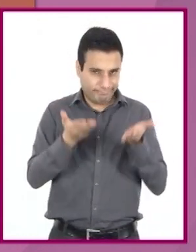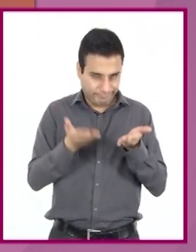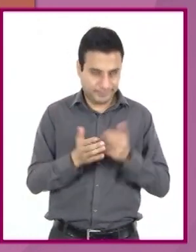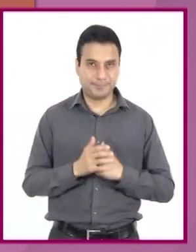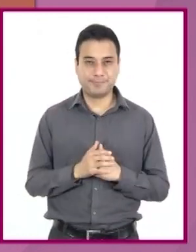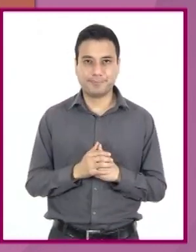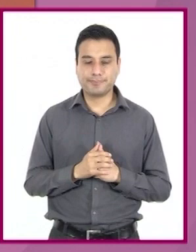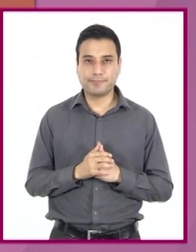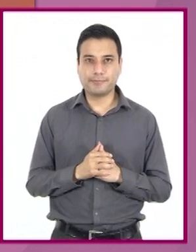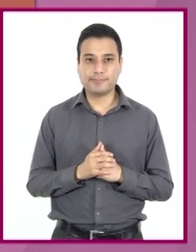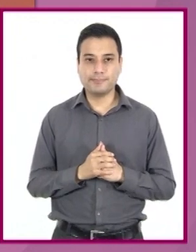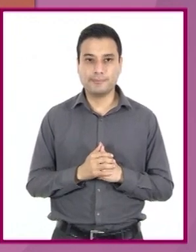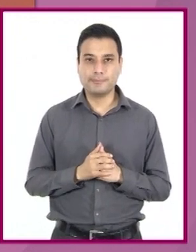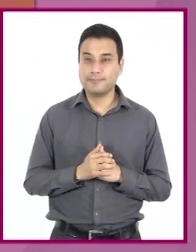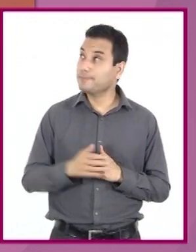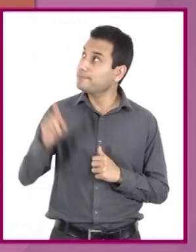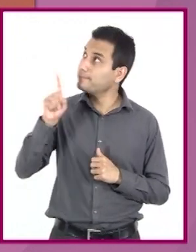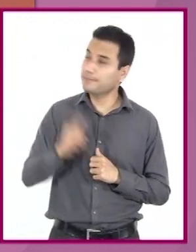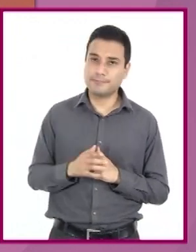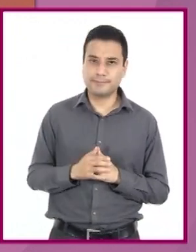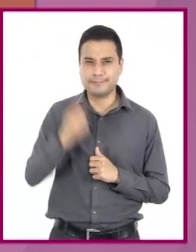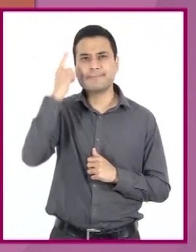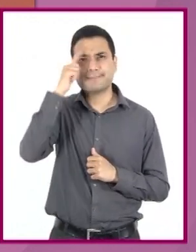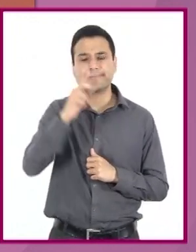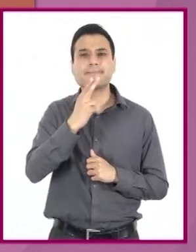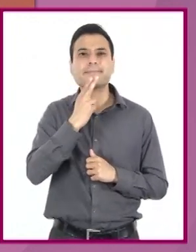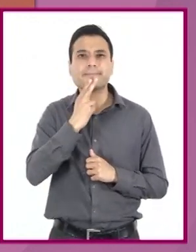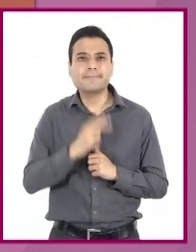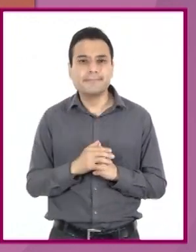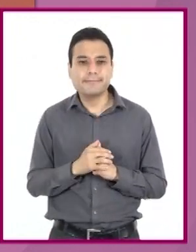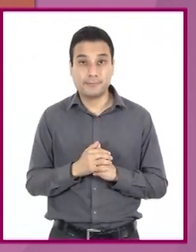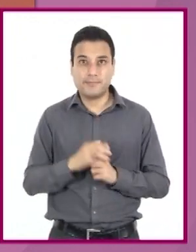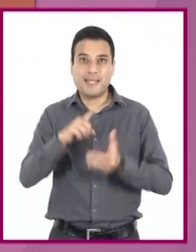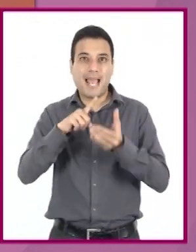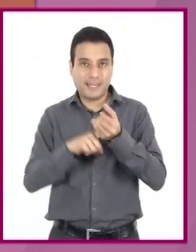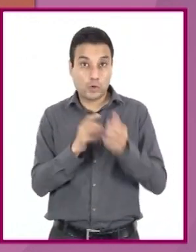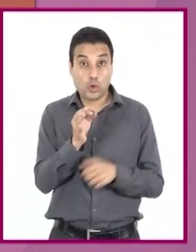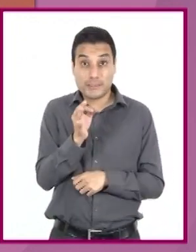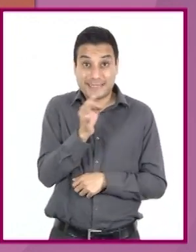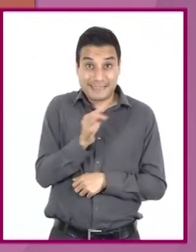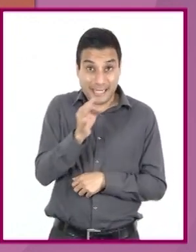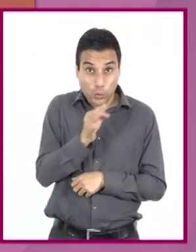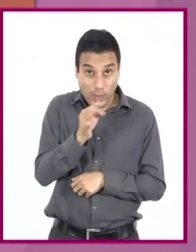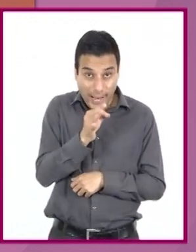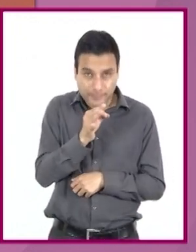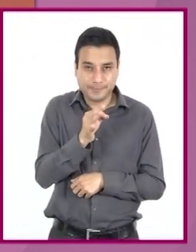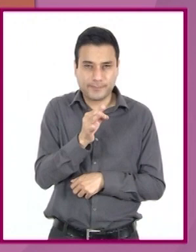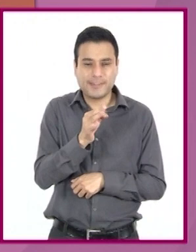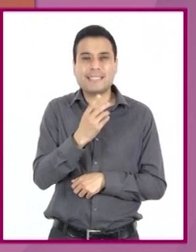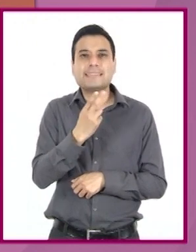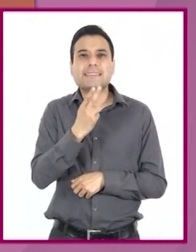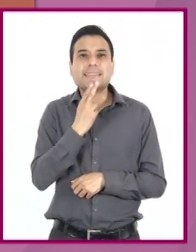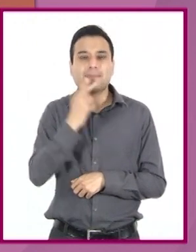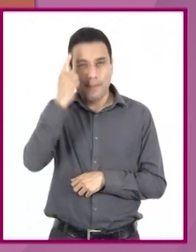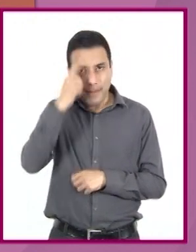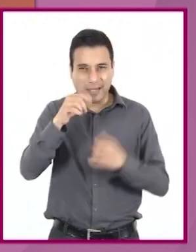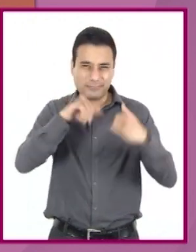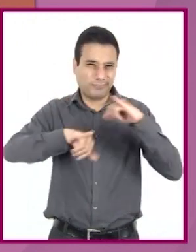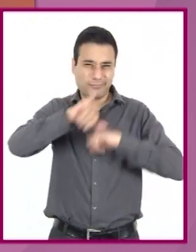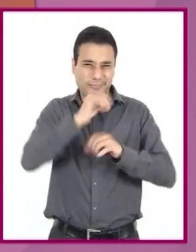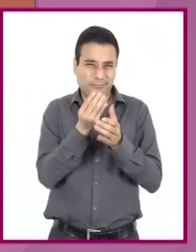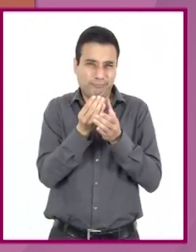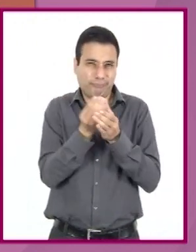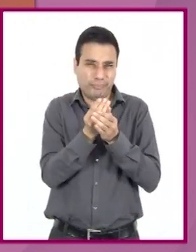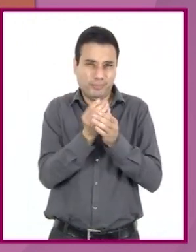moléculas, el citoplasma, que ocupa toda la célula y que es la región donde se efectúan muchas reacciones metabólicas y